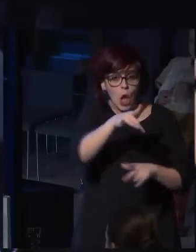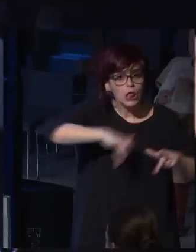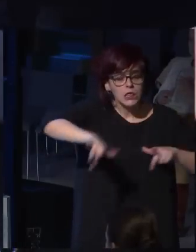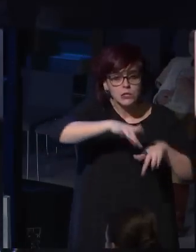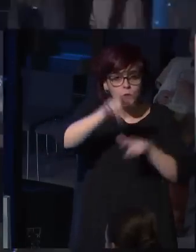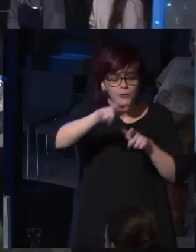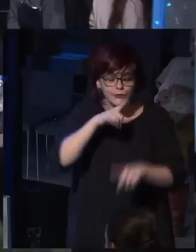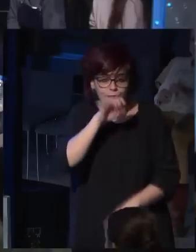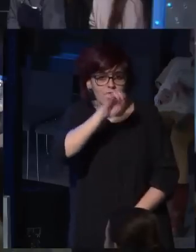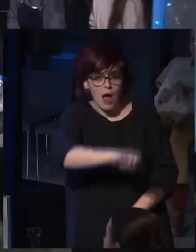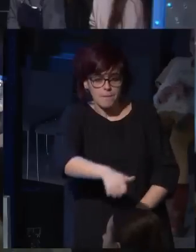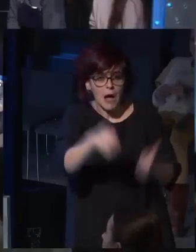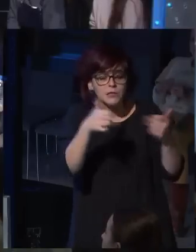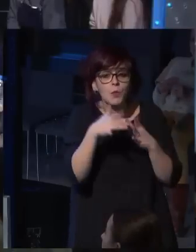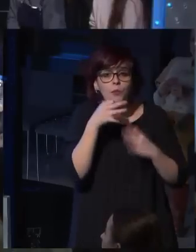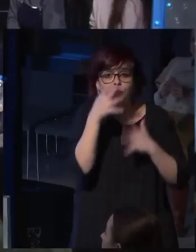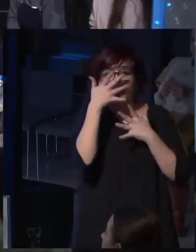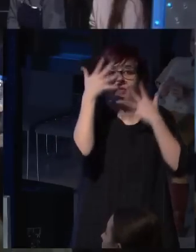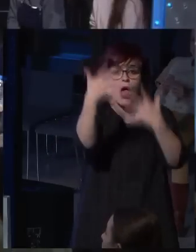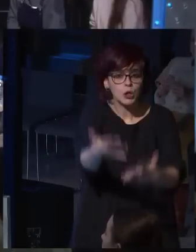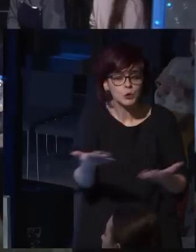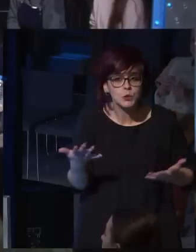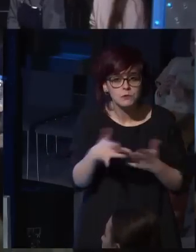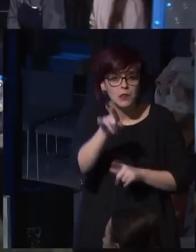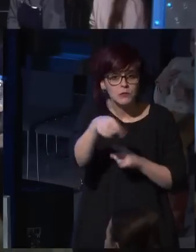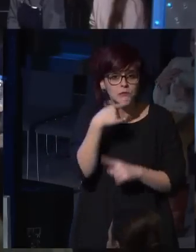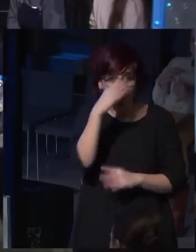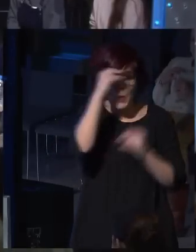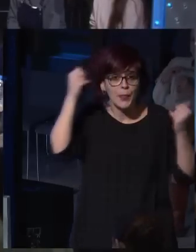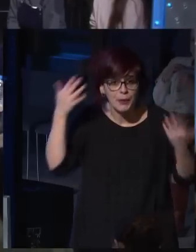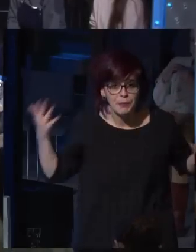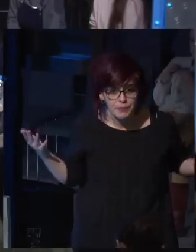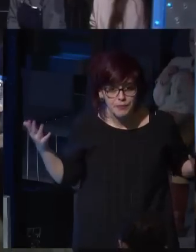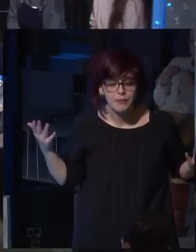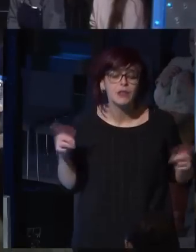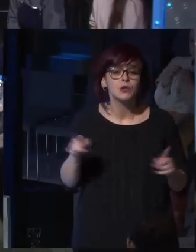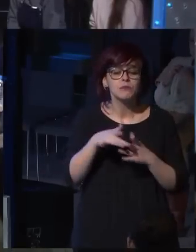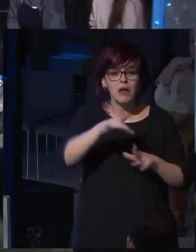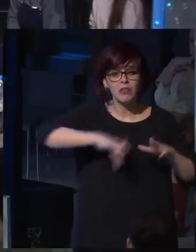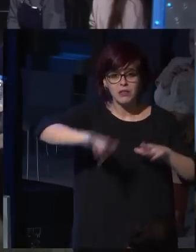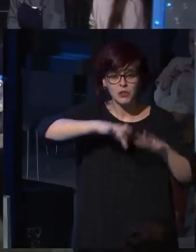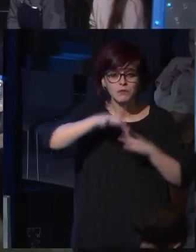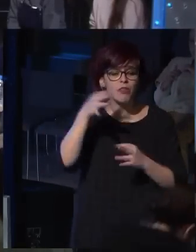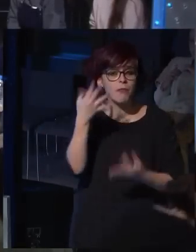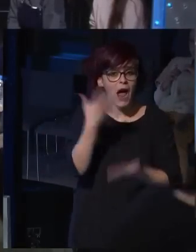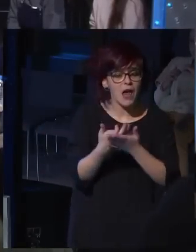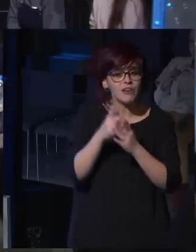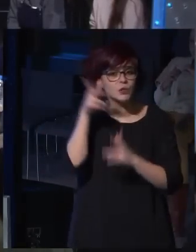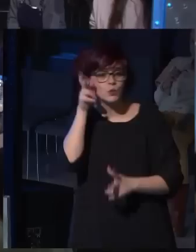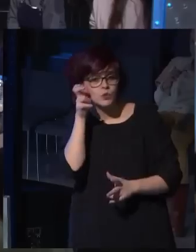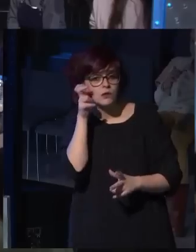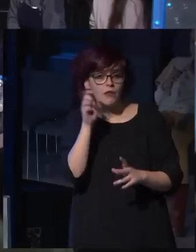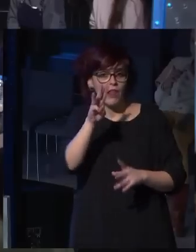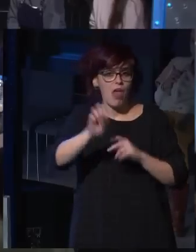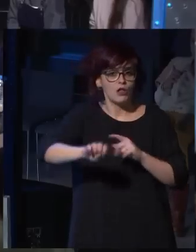Cuando pasen 10 años, escucharán el disco y no se acordarán de eso. Es que creo que los discos tenían que grabarse y escucharse